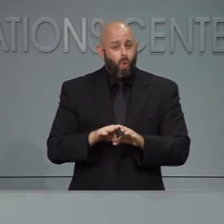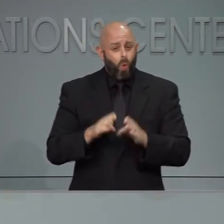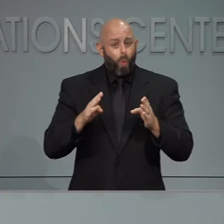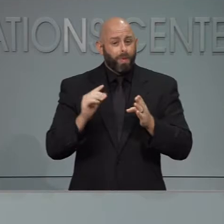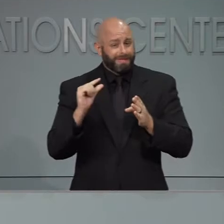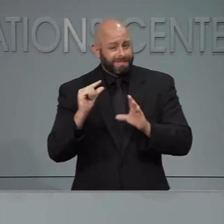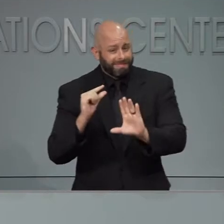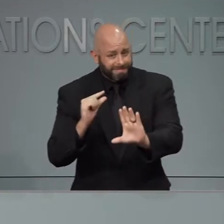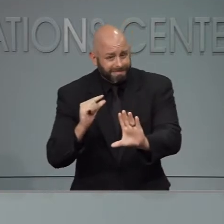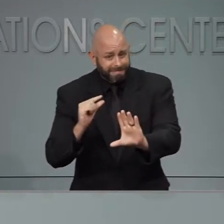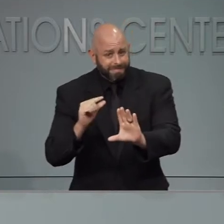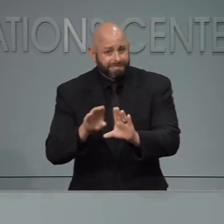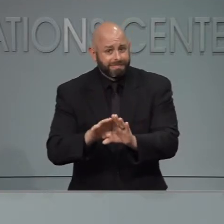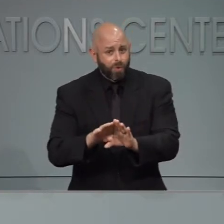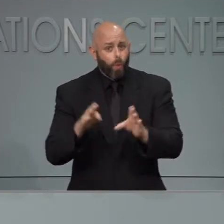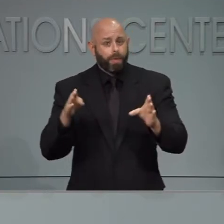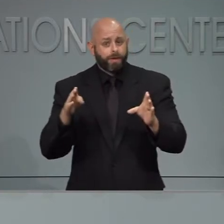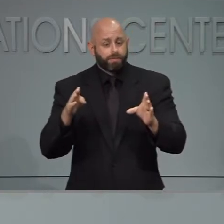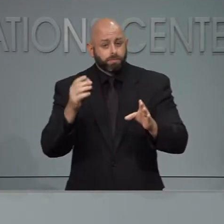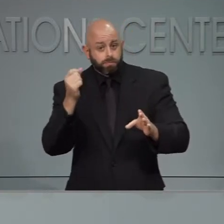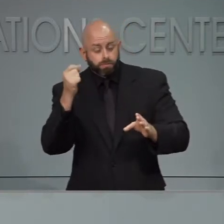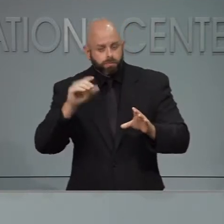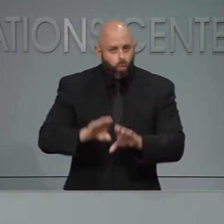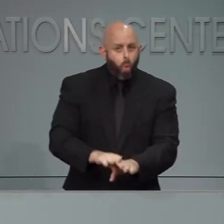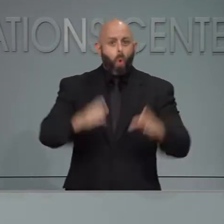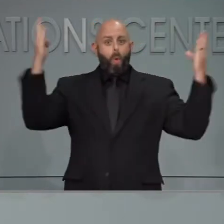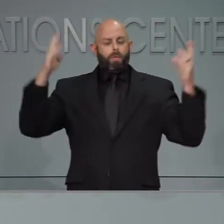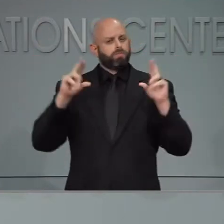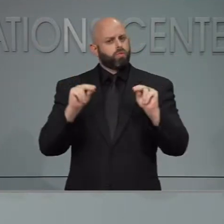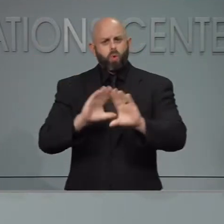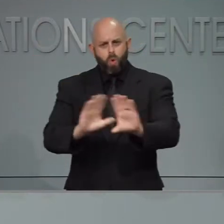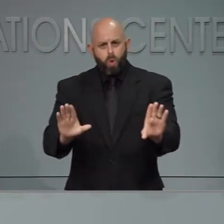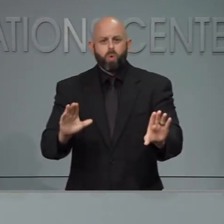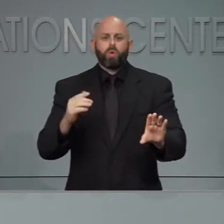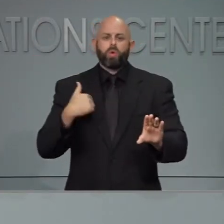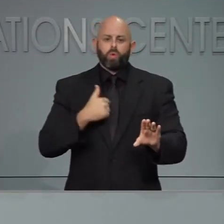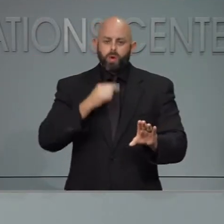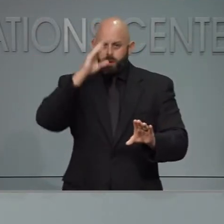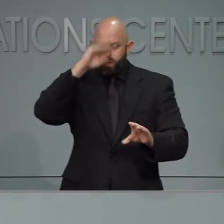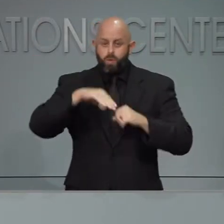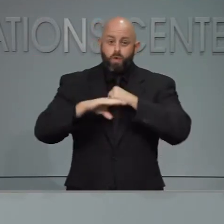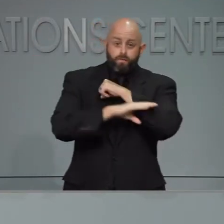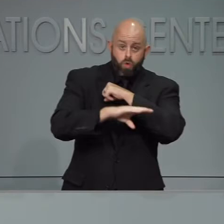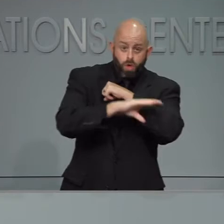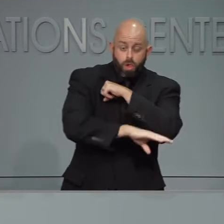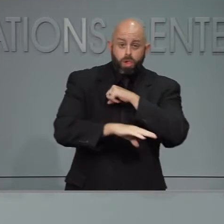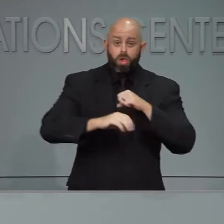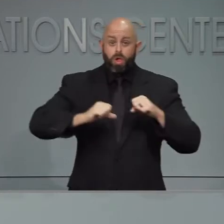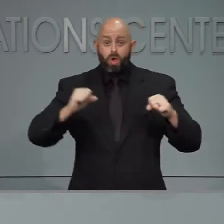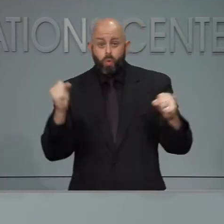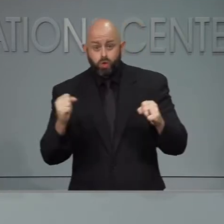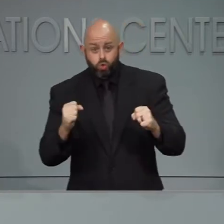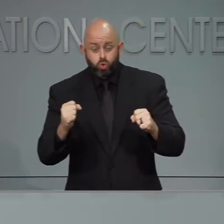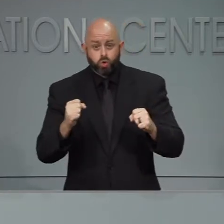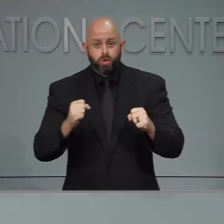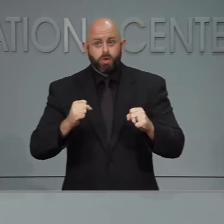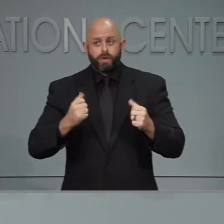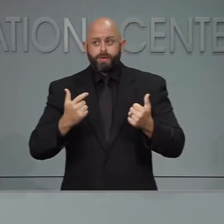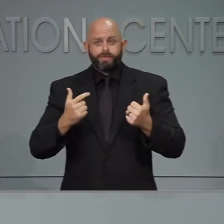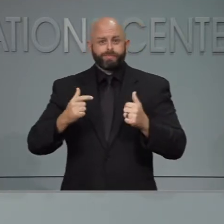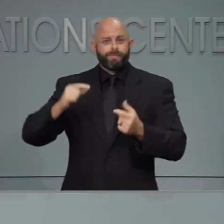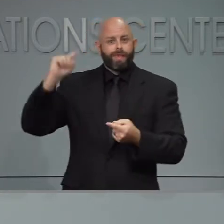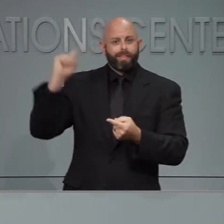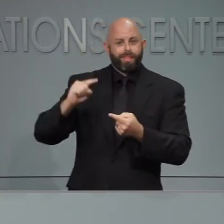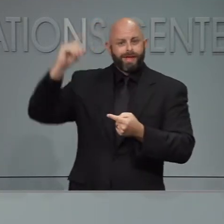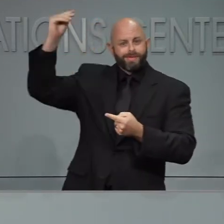cuantos pasos para mantener ese interruptor gradual. Y nosotros sabemos que ya se va a